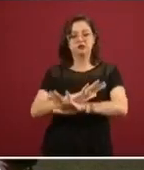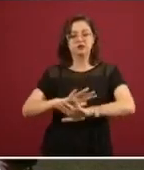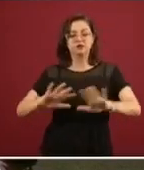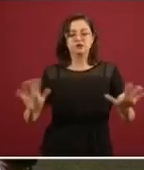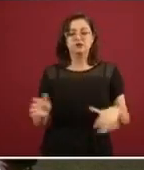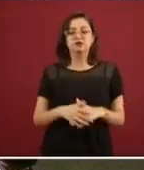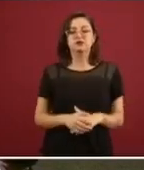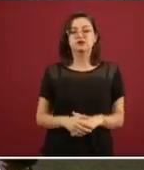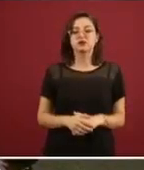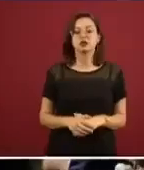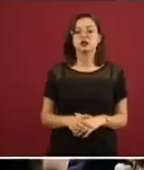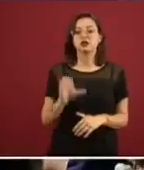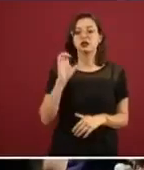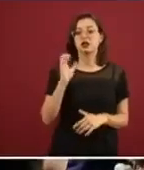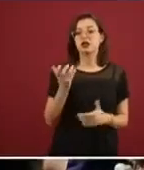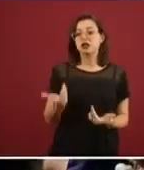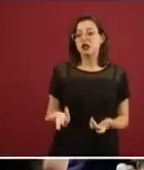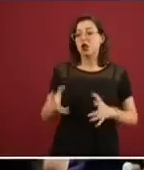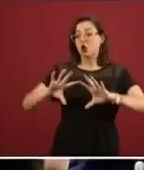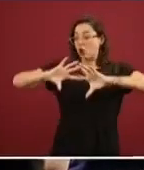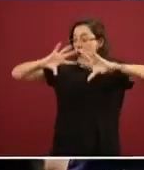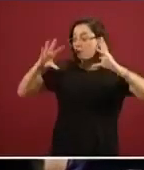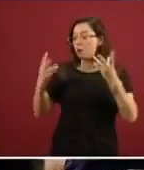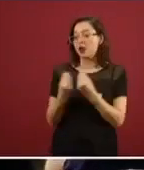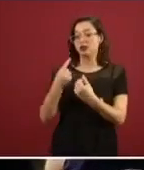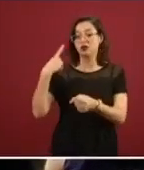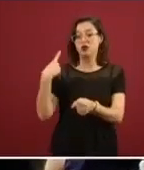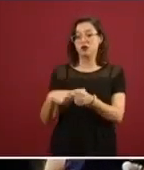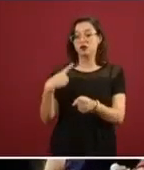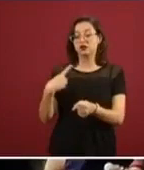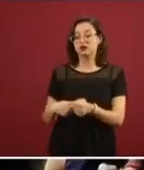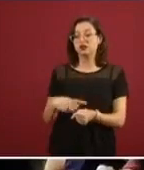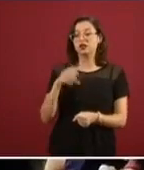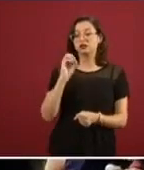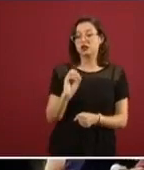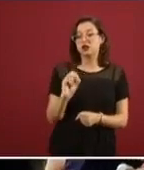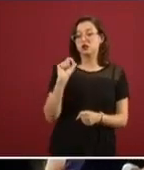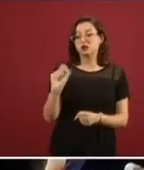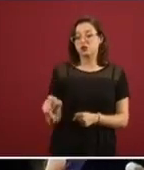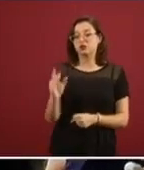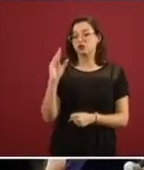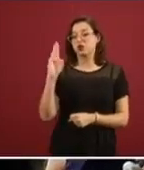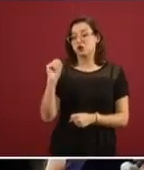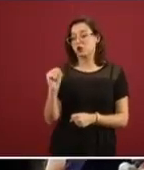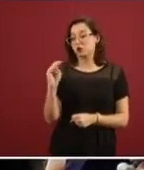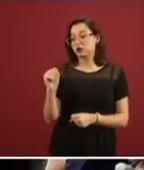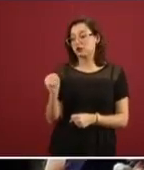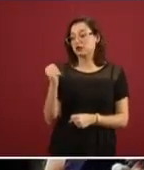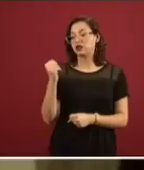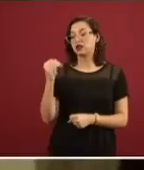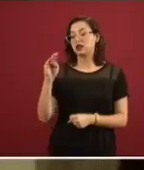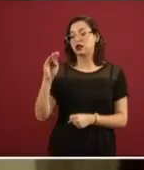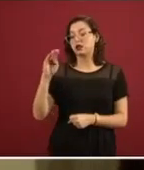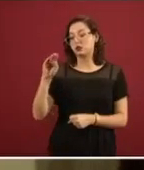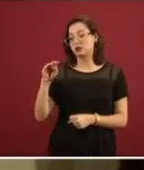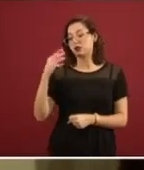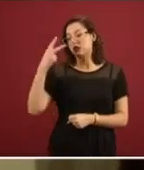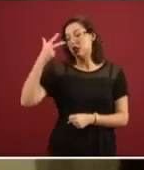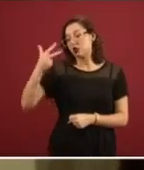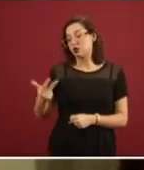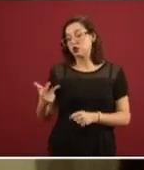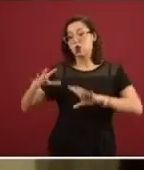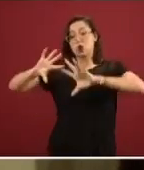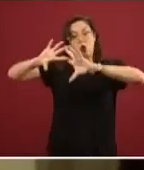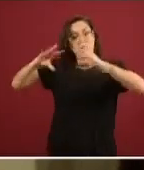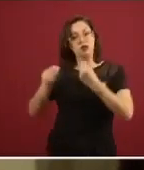Sería 0.98, o sea, por llegar apenas a 1 la letalidad estimada, considerando el universo